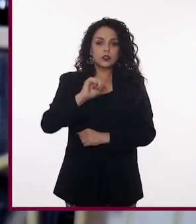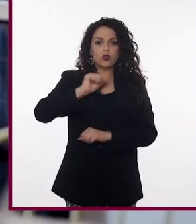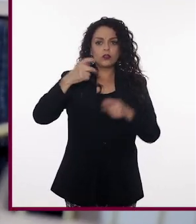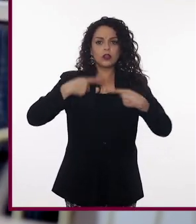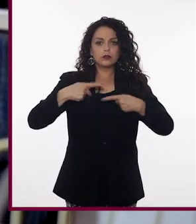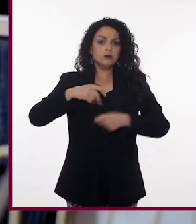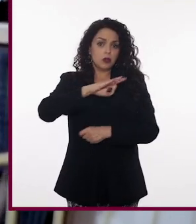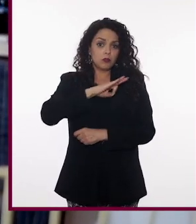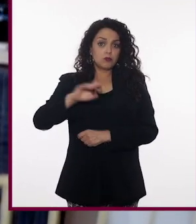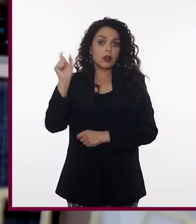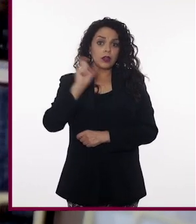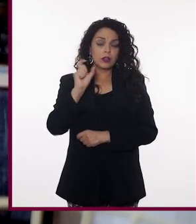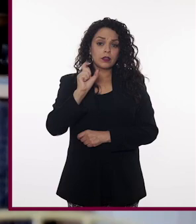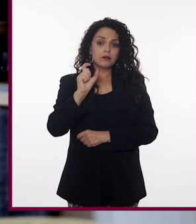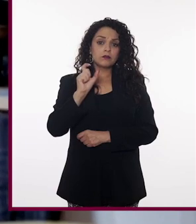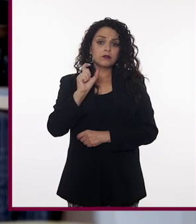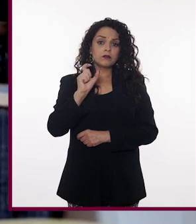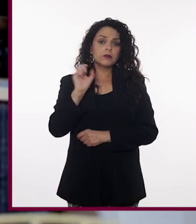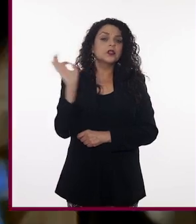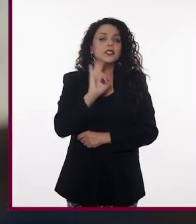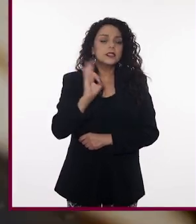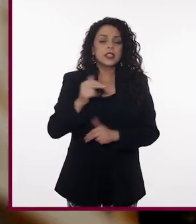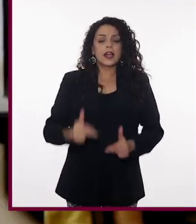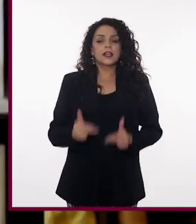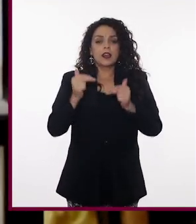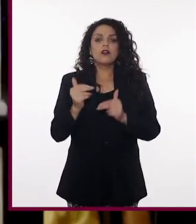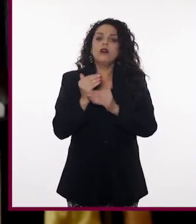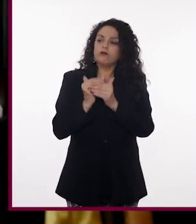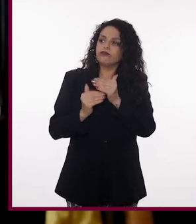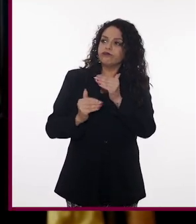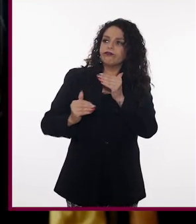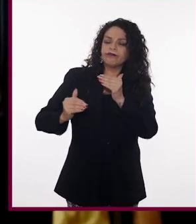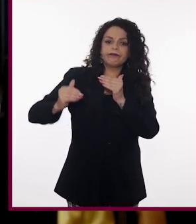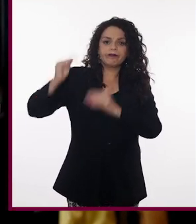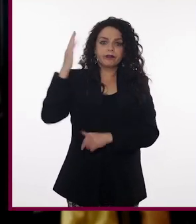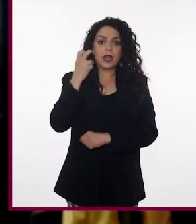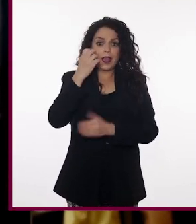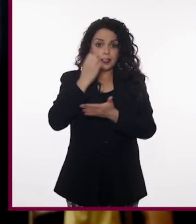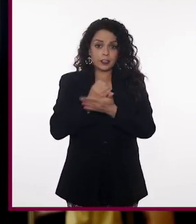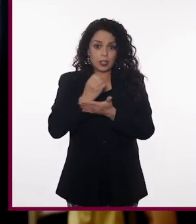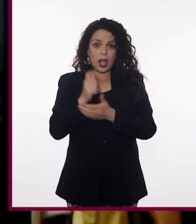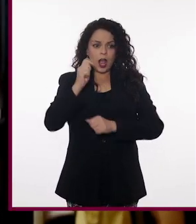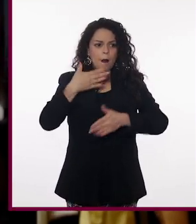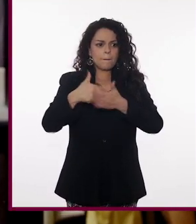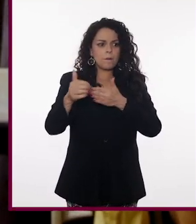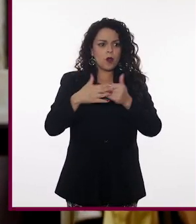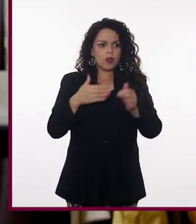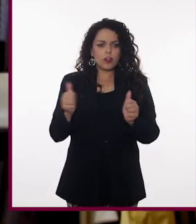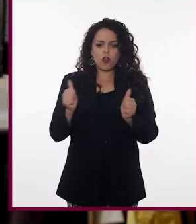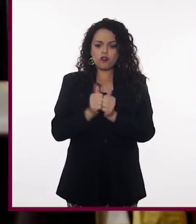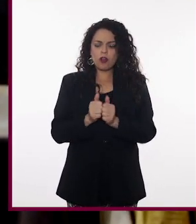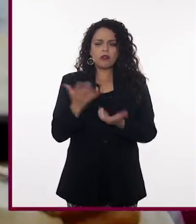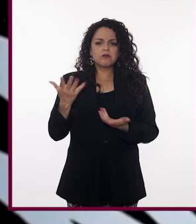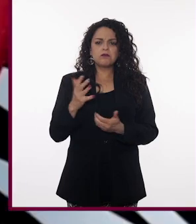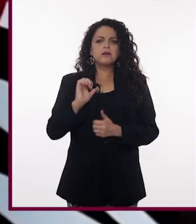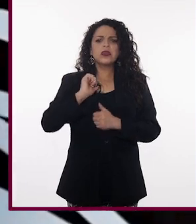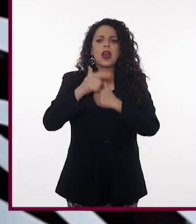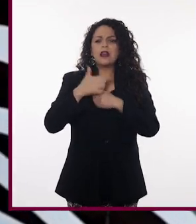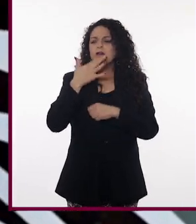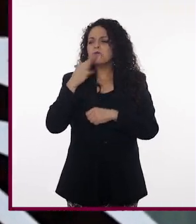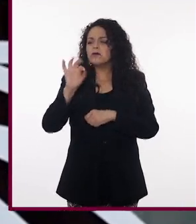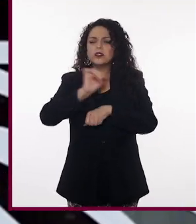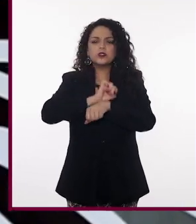la posibilidad de crecer sus negocios. Este tipo de economía se refiere a un modelo basado en pequeños encargos.